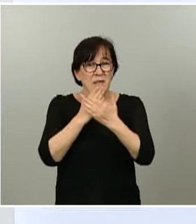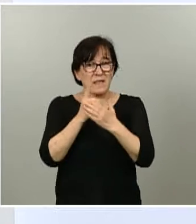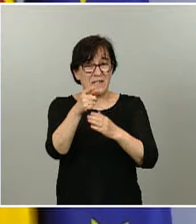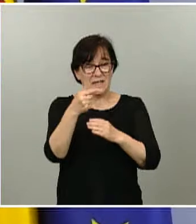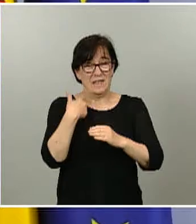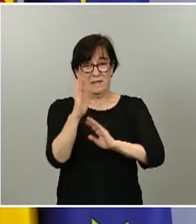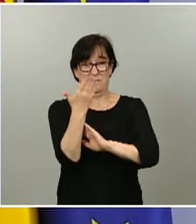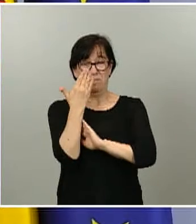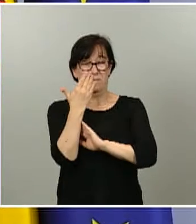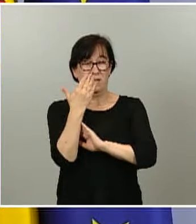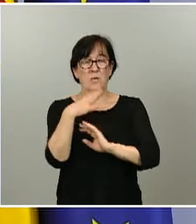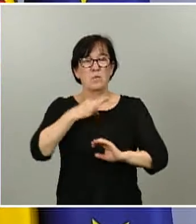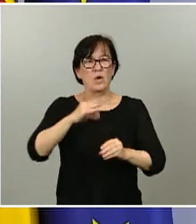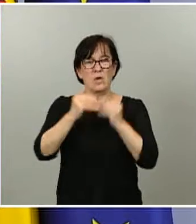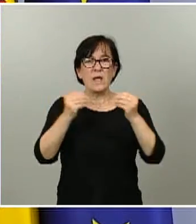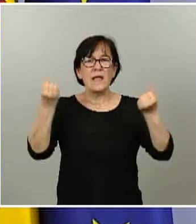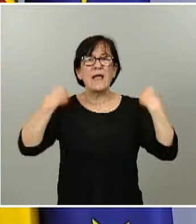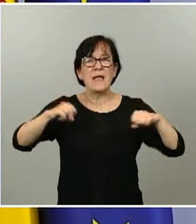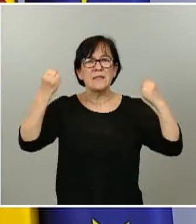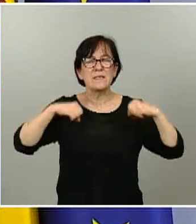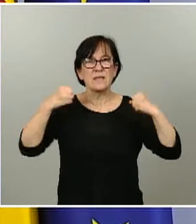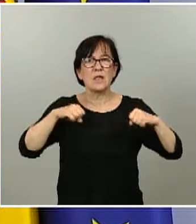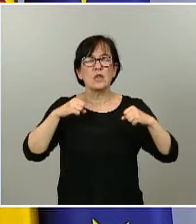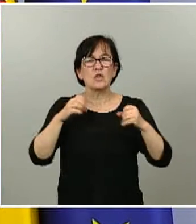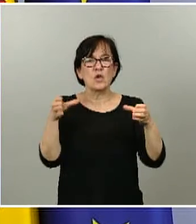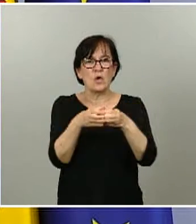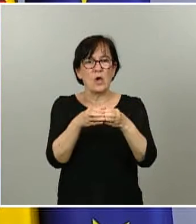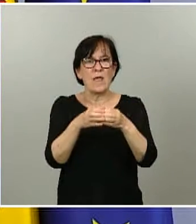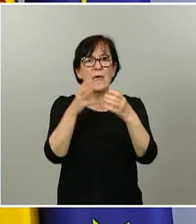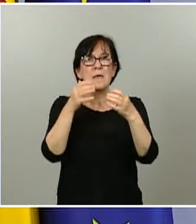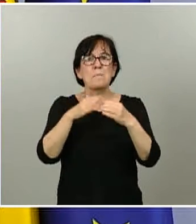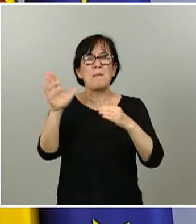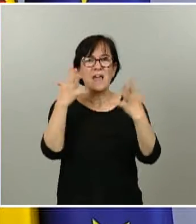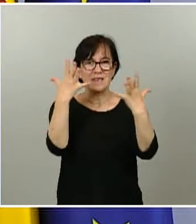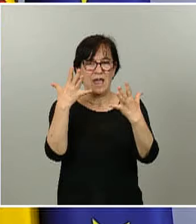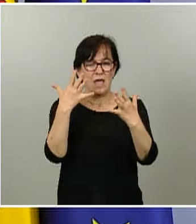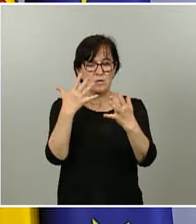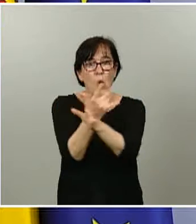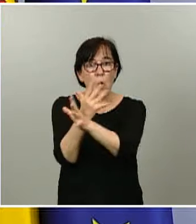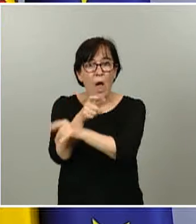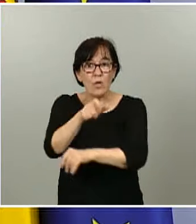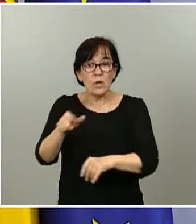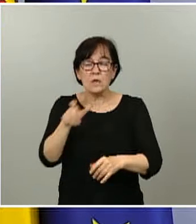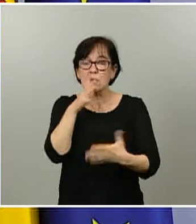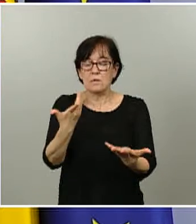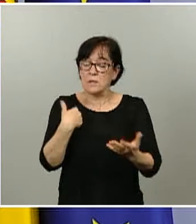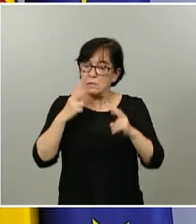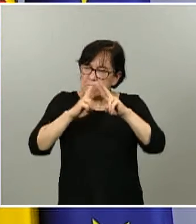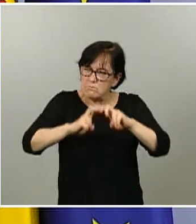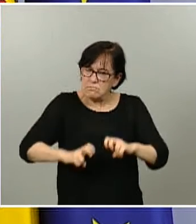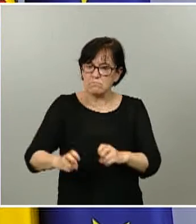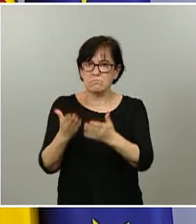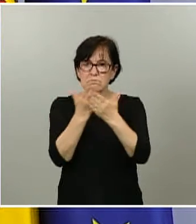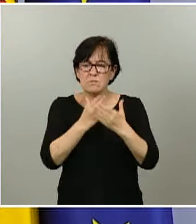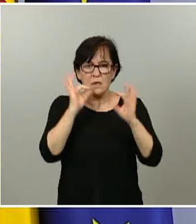poder realizar entrenamientos colectivos de más de 10 personas, de más de 10 jugadores, y cuando la tengamos analizada y tengamos una decisión al respecto, la